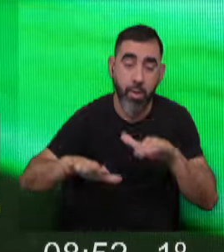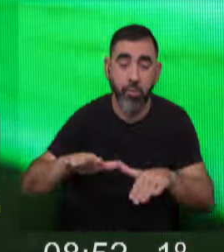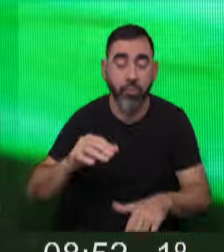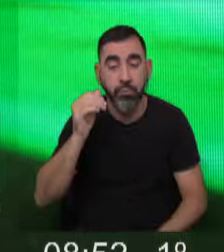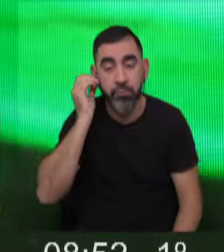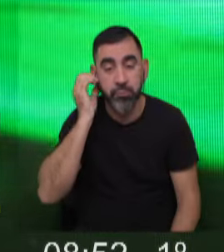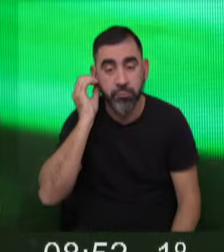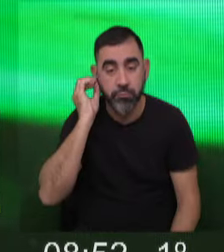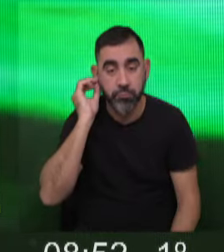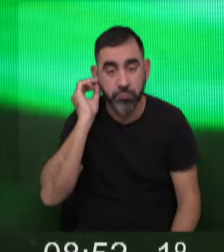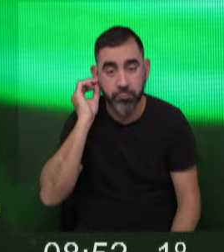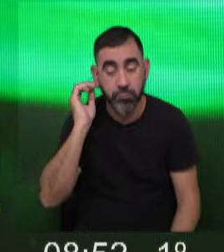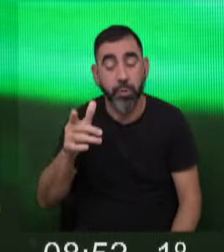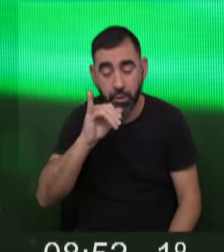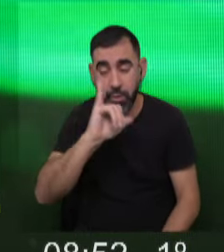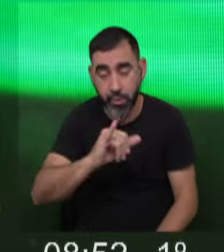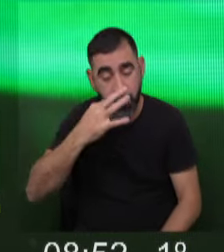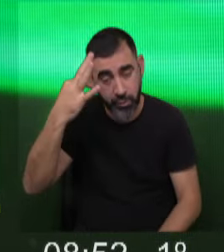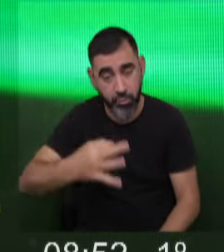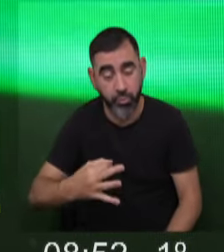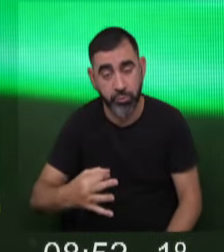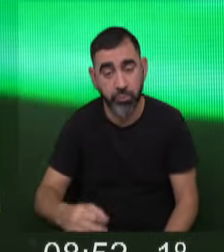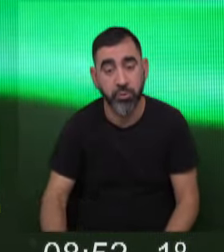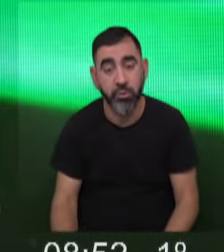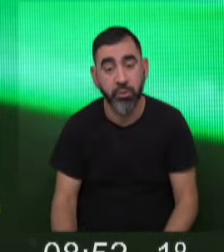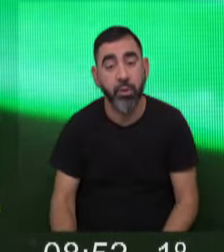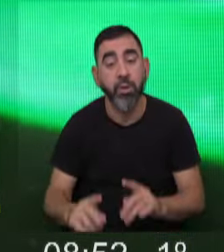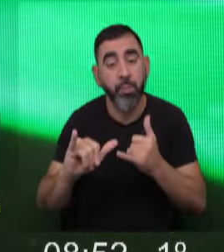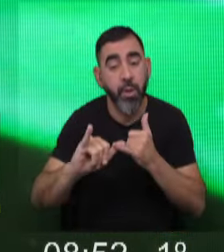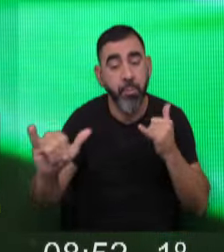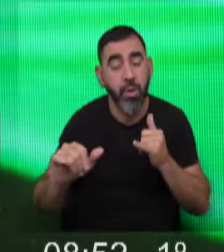otro lugar, para que hagan las denuncias, que al correo también, que es